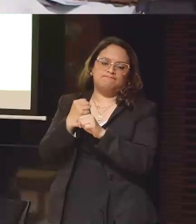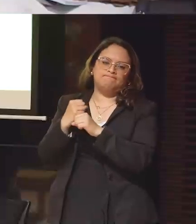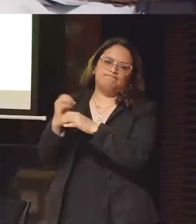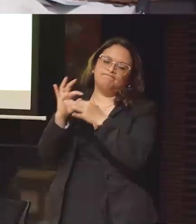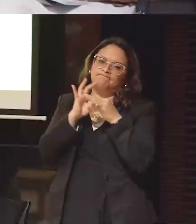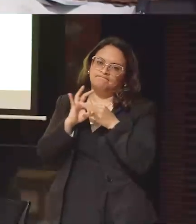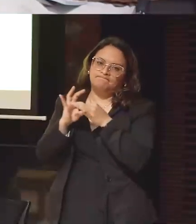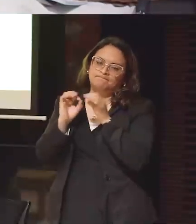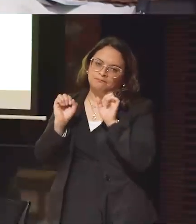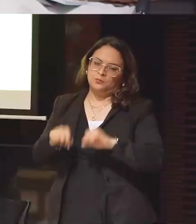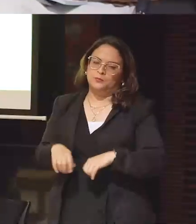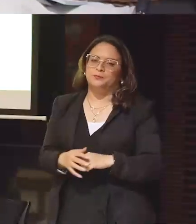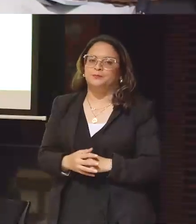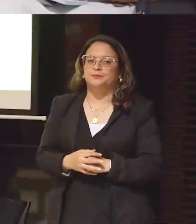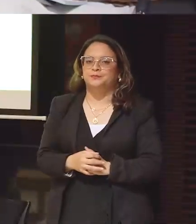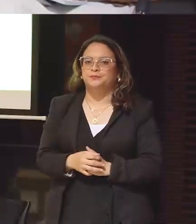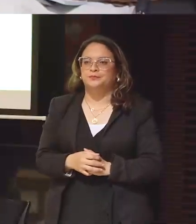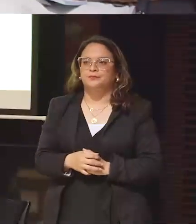ciudadanía.